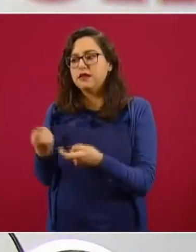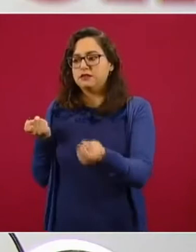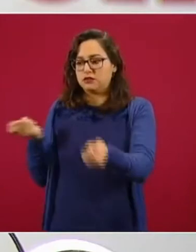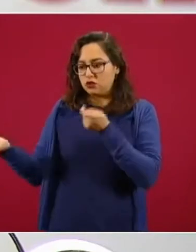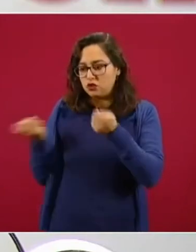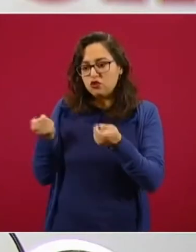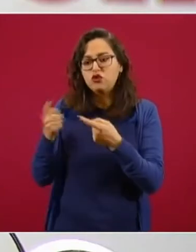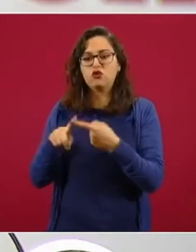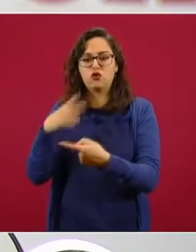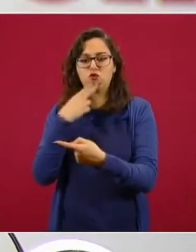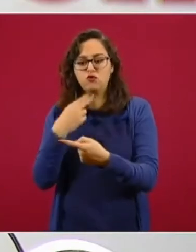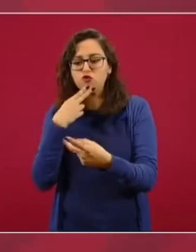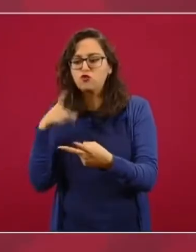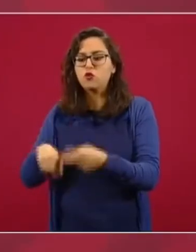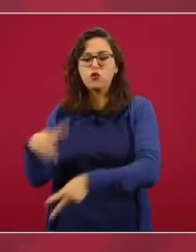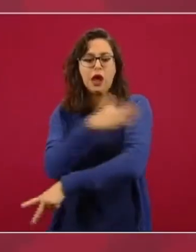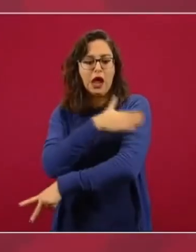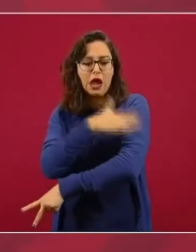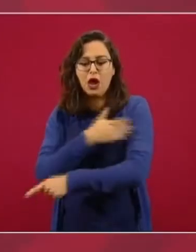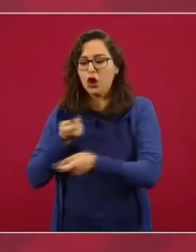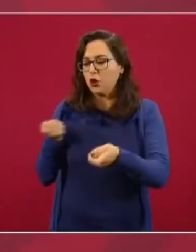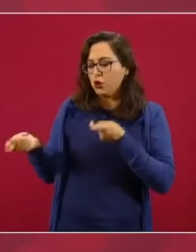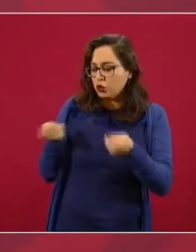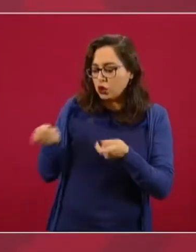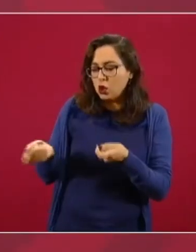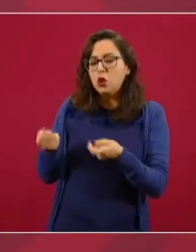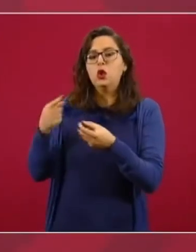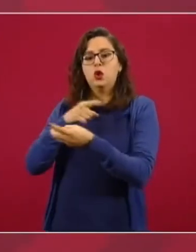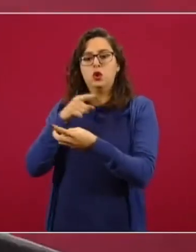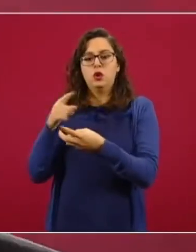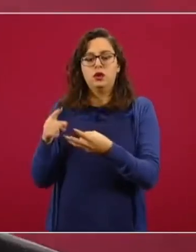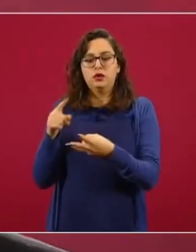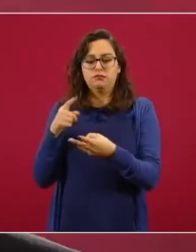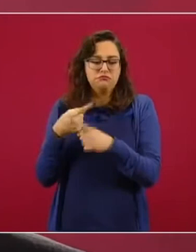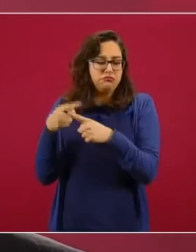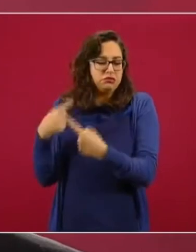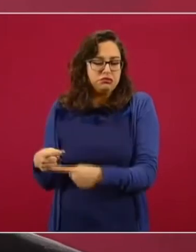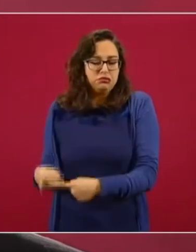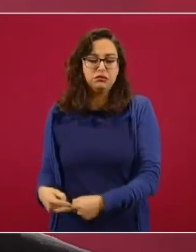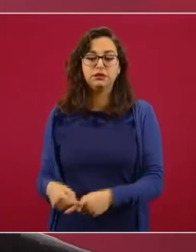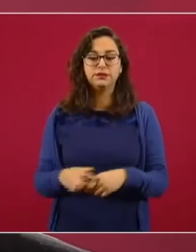personas diabéticas, el control de la presión en las personas que padecen hipertensión, etcétera.